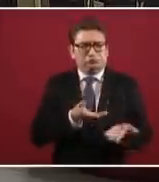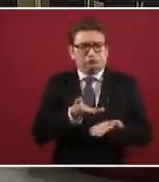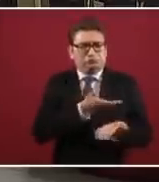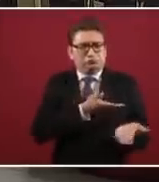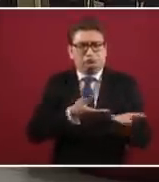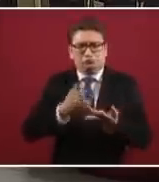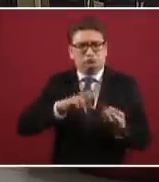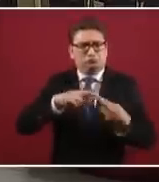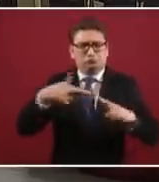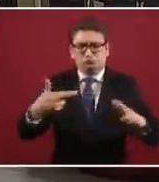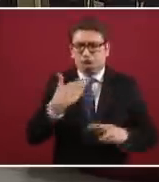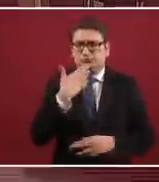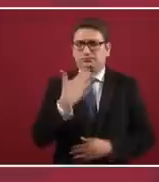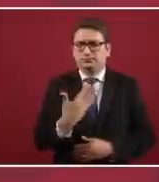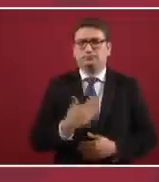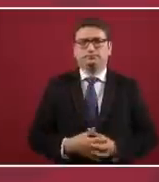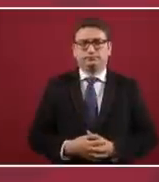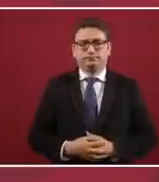Y hay temas